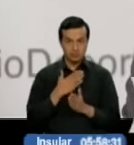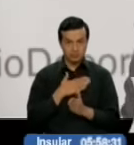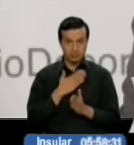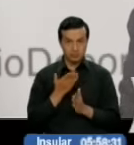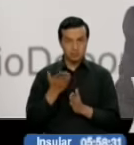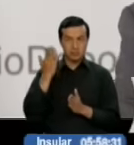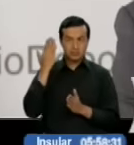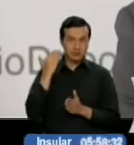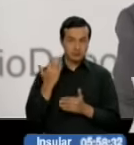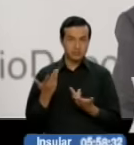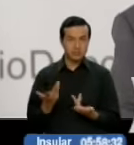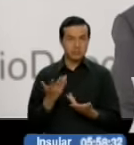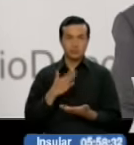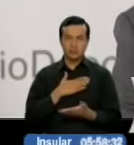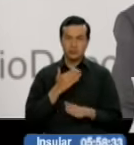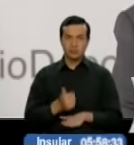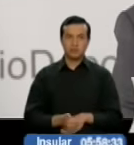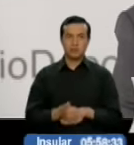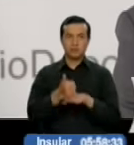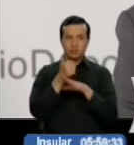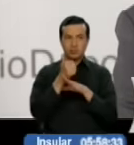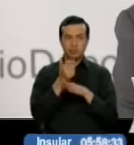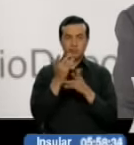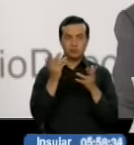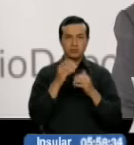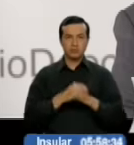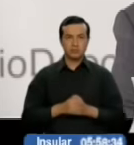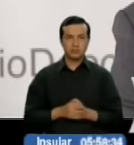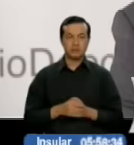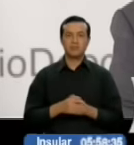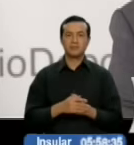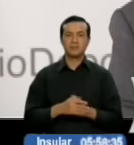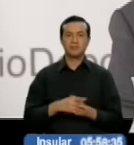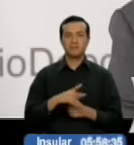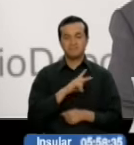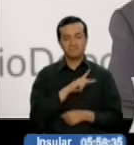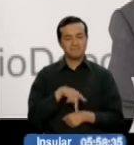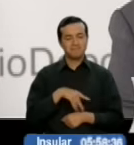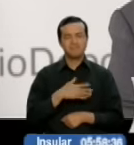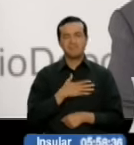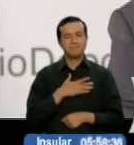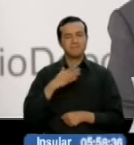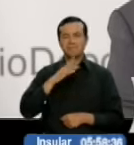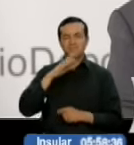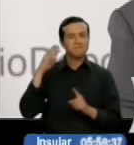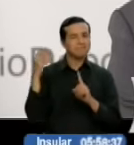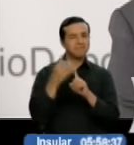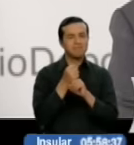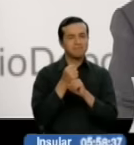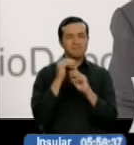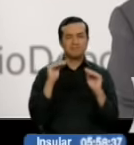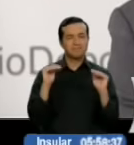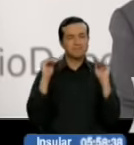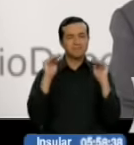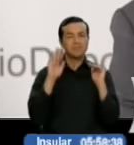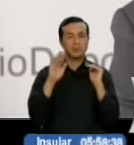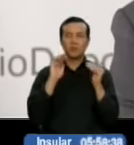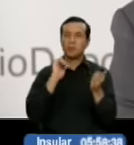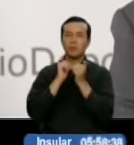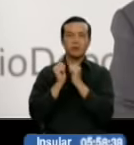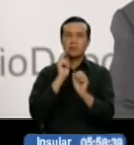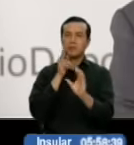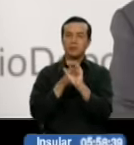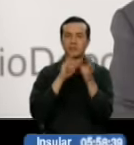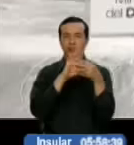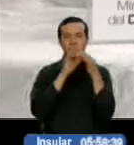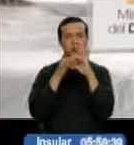como autoridad, para mí el logro siempre más grande que ellos van a tener es su clasificación.